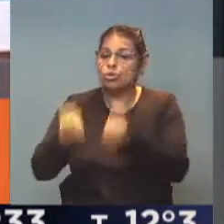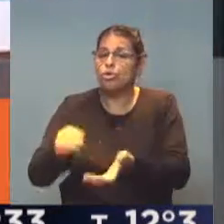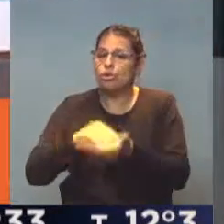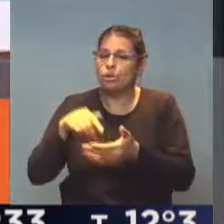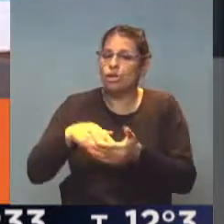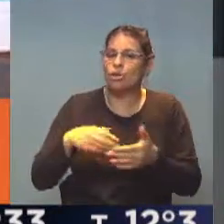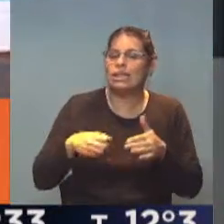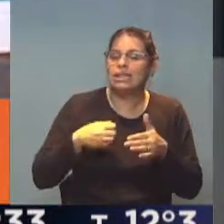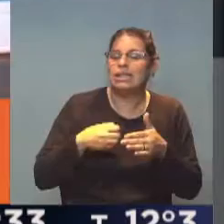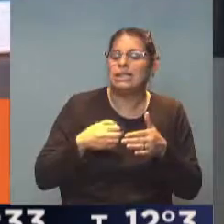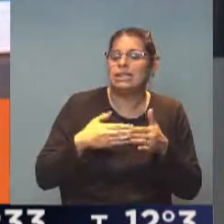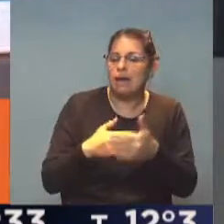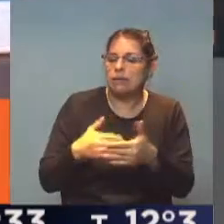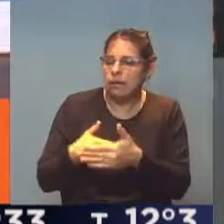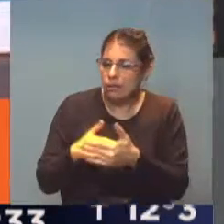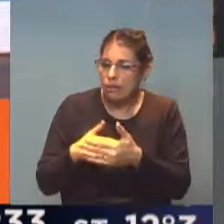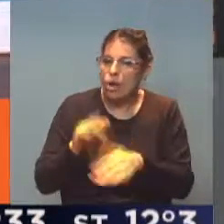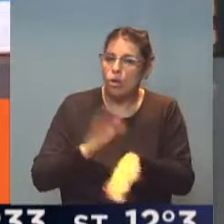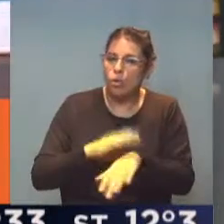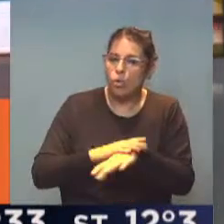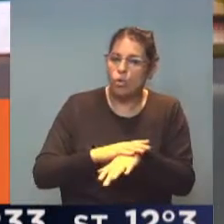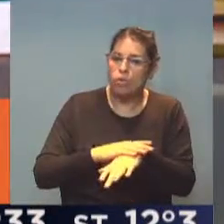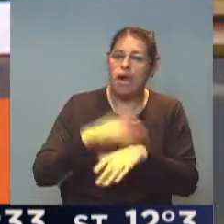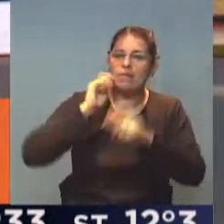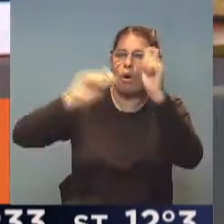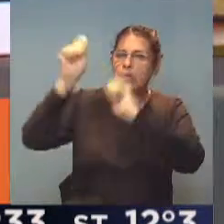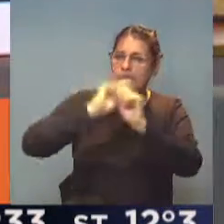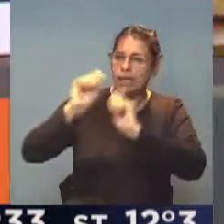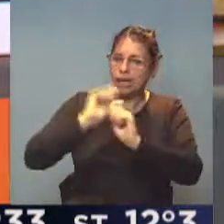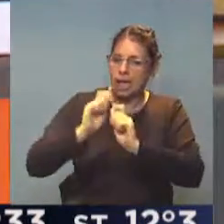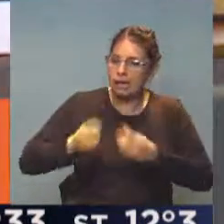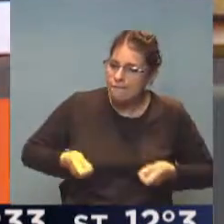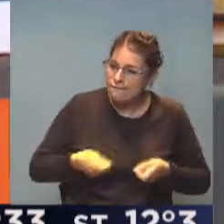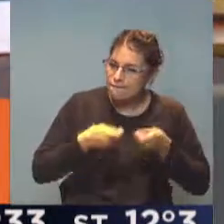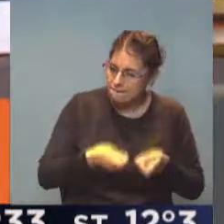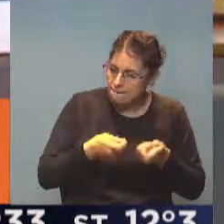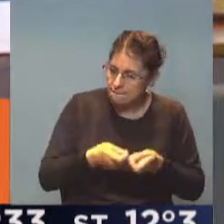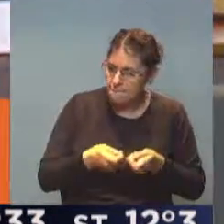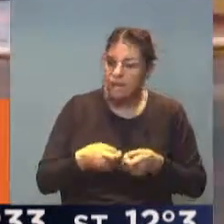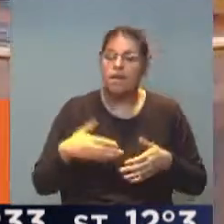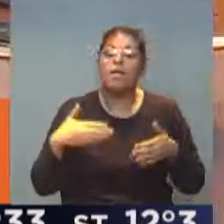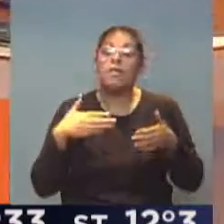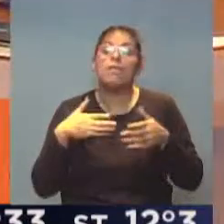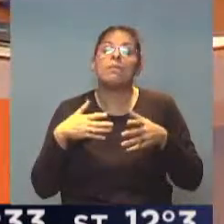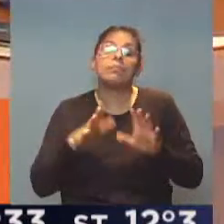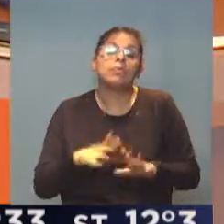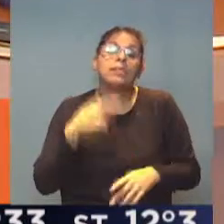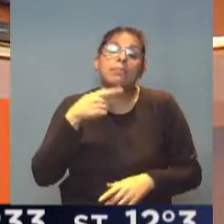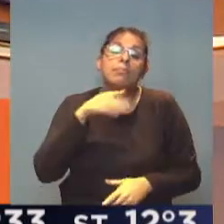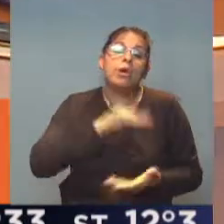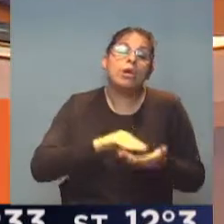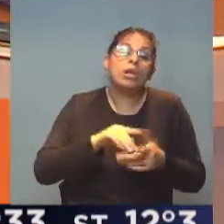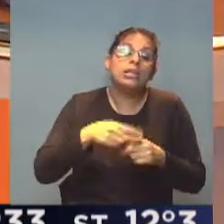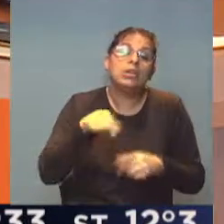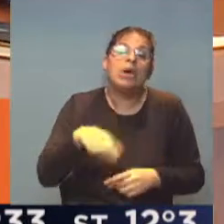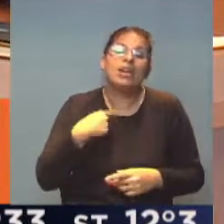trabado evidentemente por una presión muy fuerte de las cámaras inmobiliarias que frenan y condicionan a los actores políticos para que esto